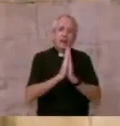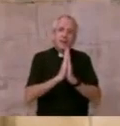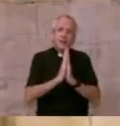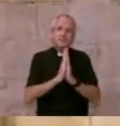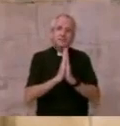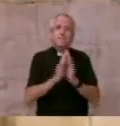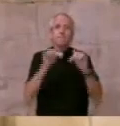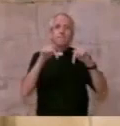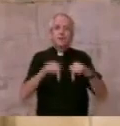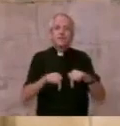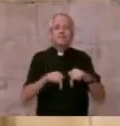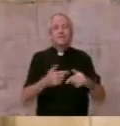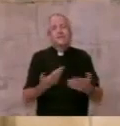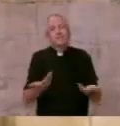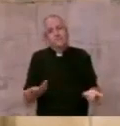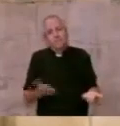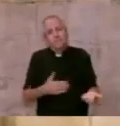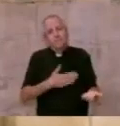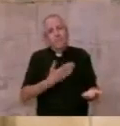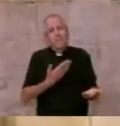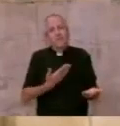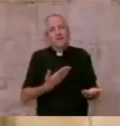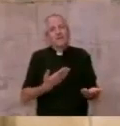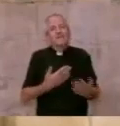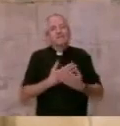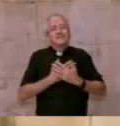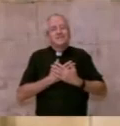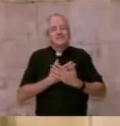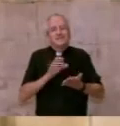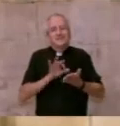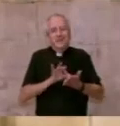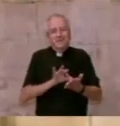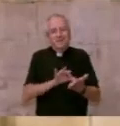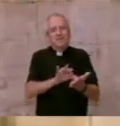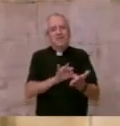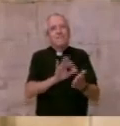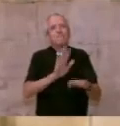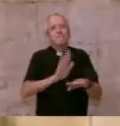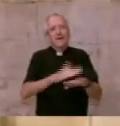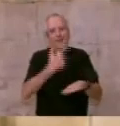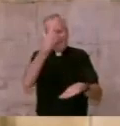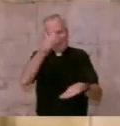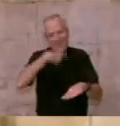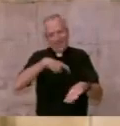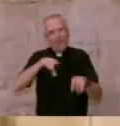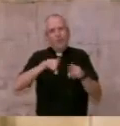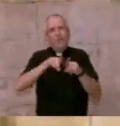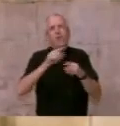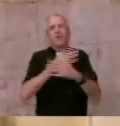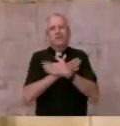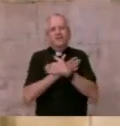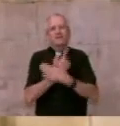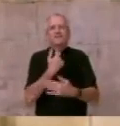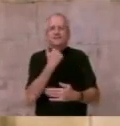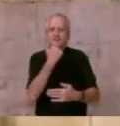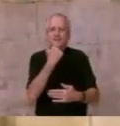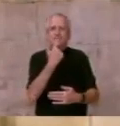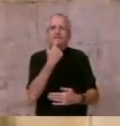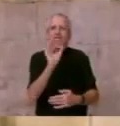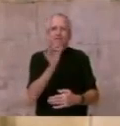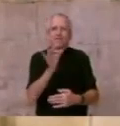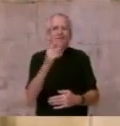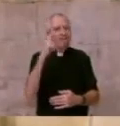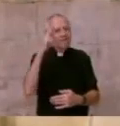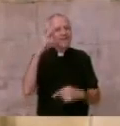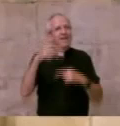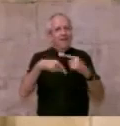recéis por este pobre devoto, este pobre servidor, para que como ella sepa decir sí